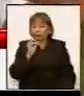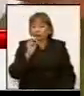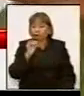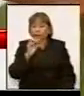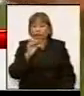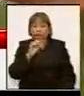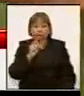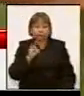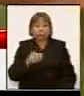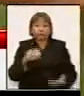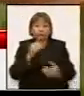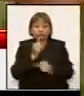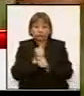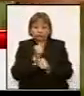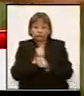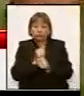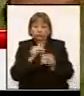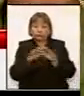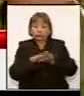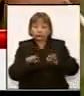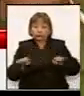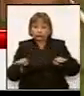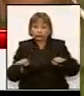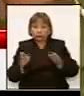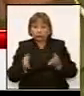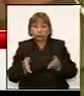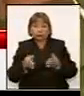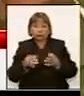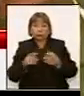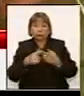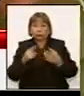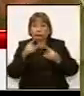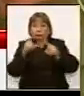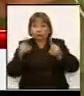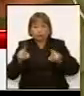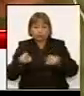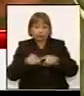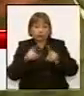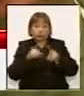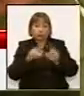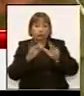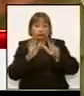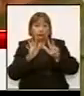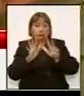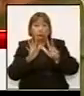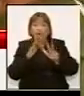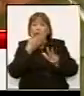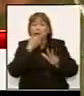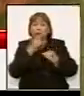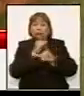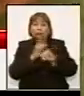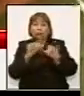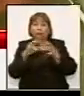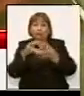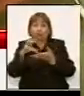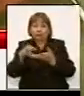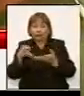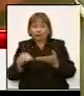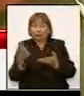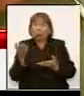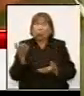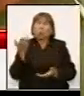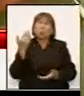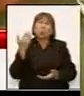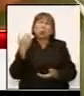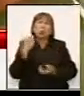que realizará una mesa técnica para ver la situación de demarcación territorial de 8 de diciembre y también de Independencia, que hace muchos años,